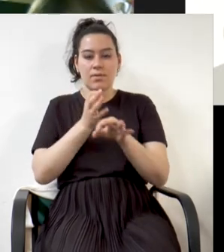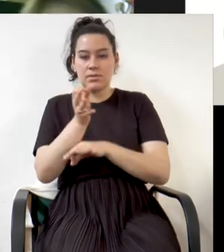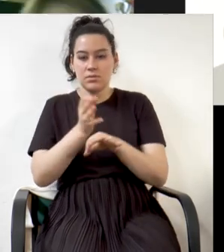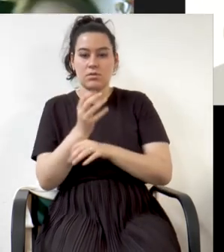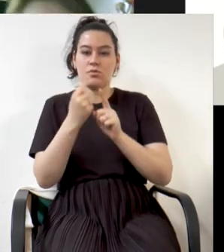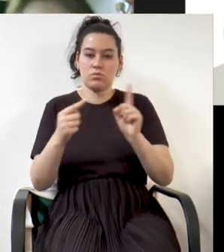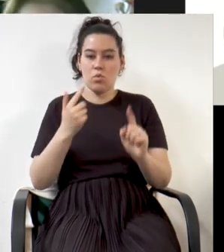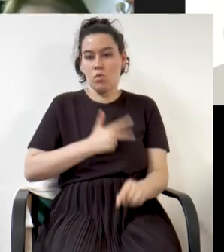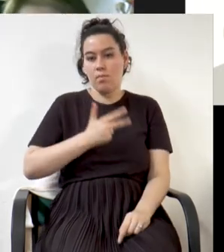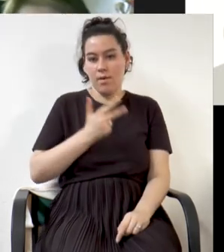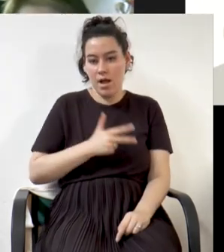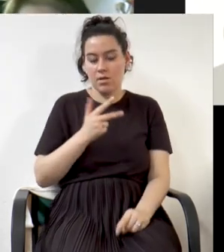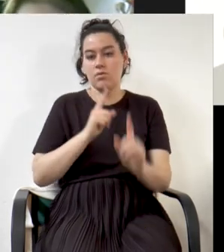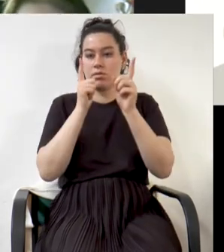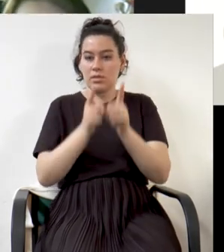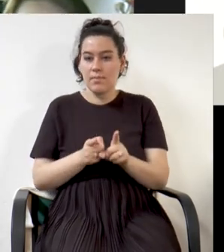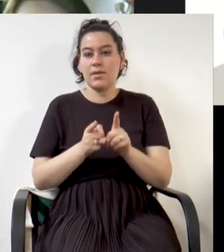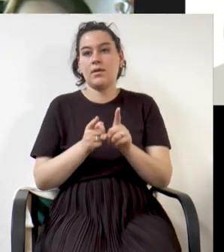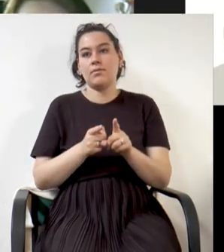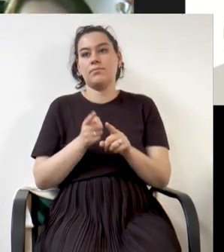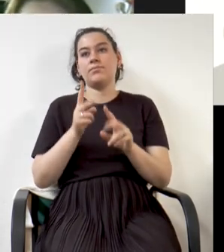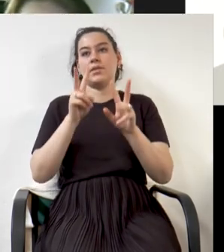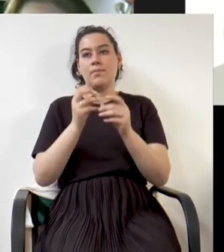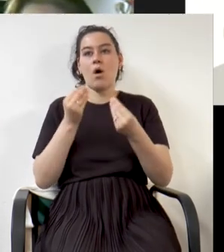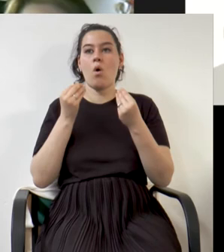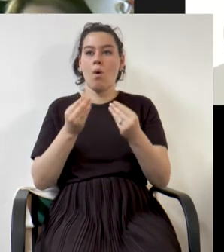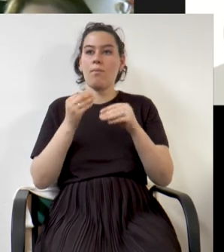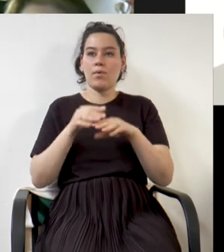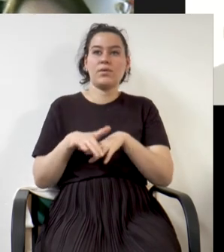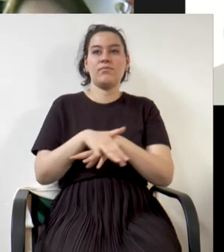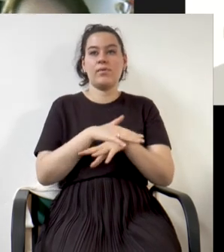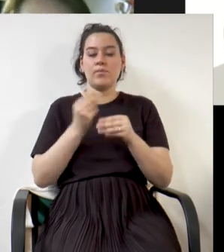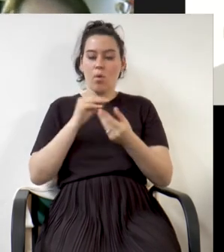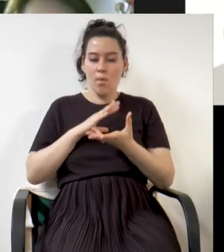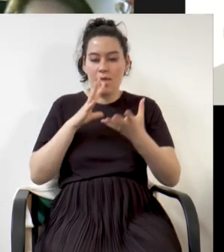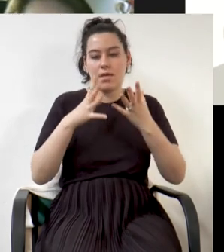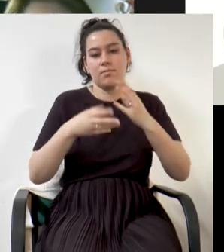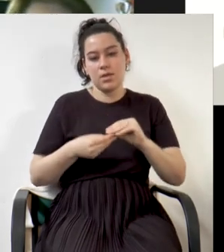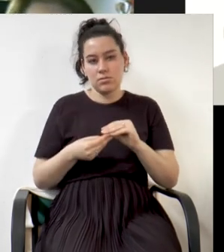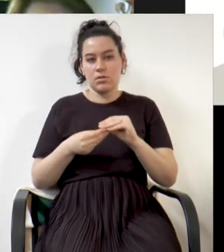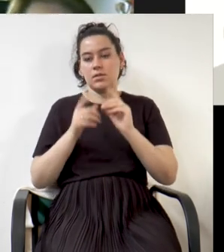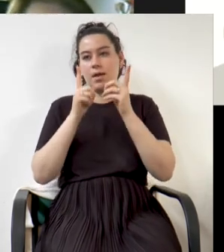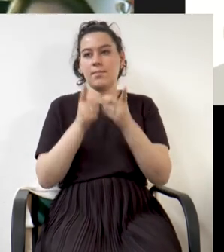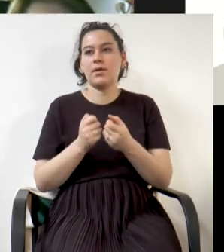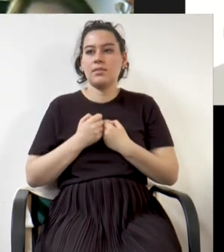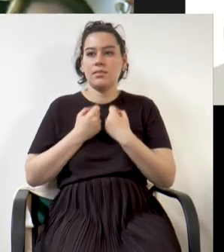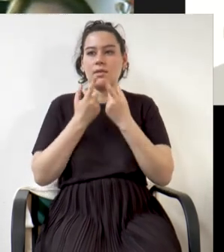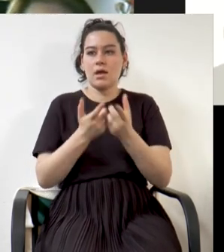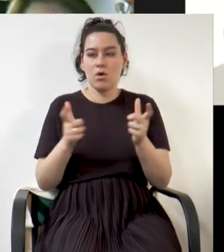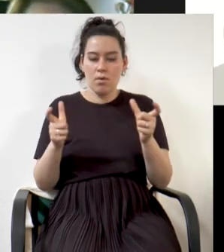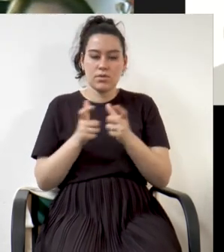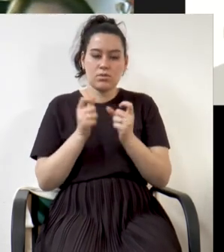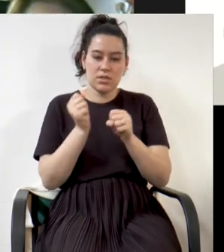posgrado, la formación de nivel de ese recurso humano, la erradicación del recurso humano y brindarle las condiciones de